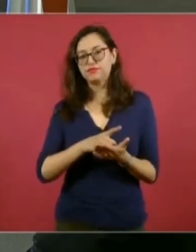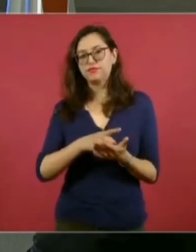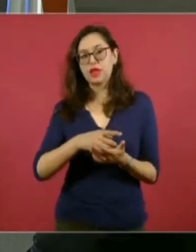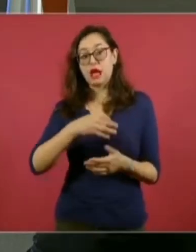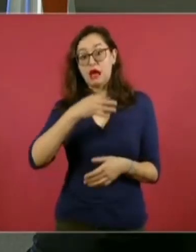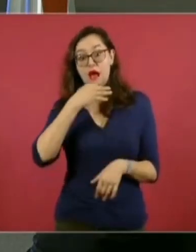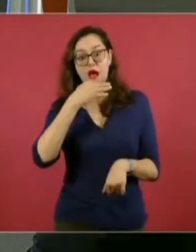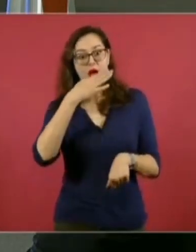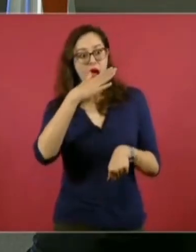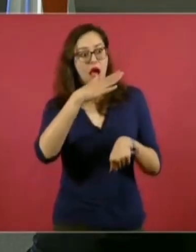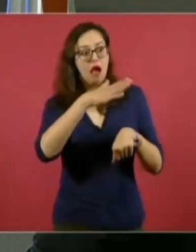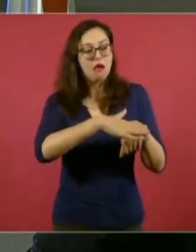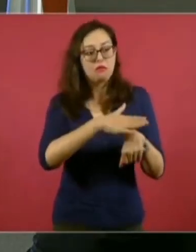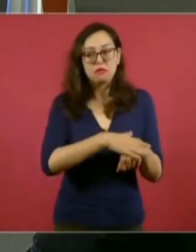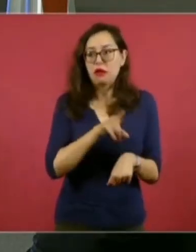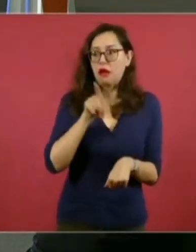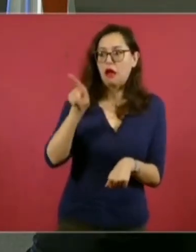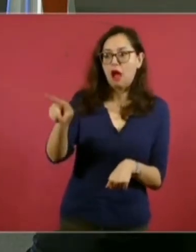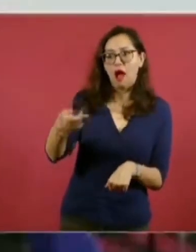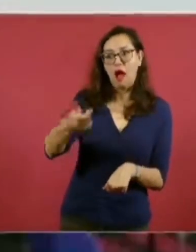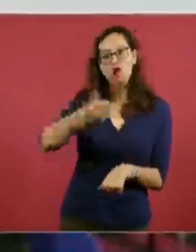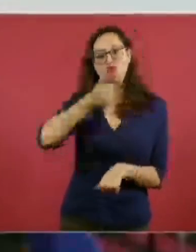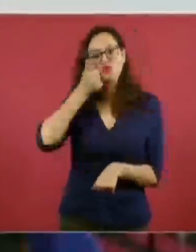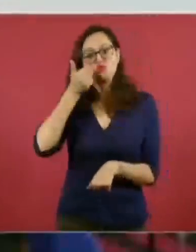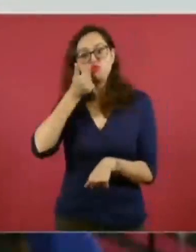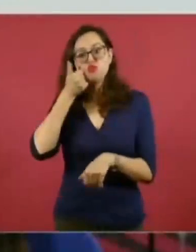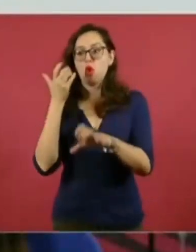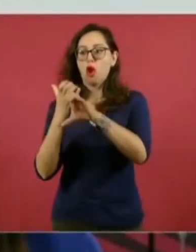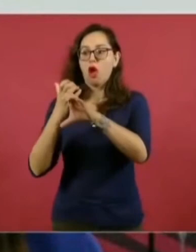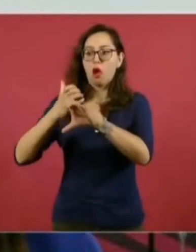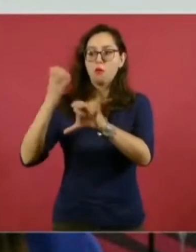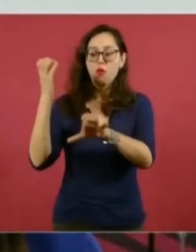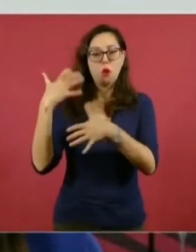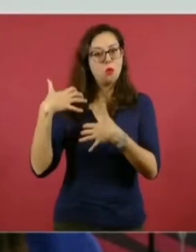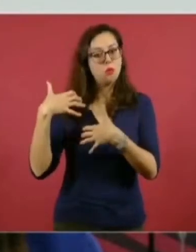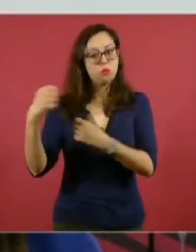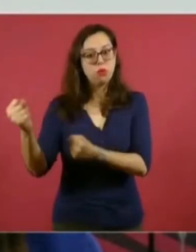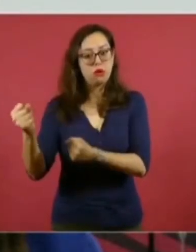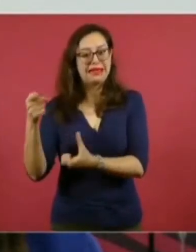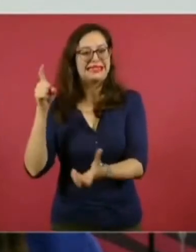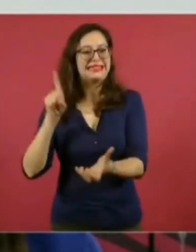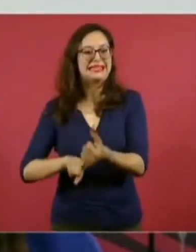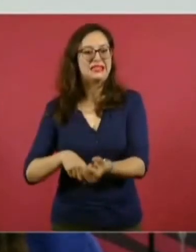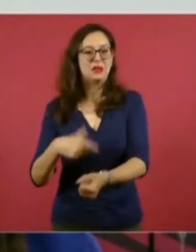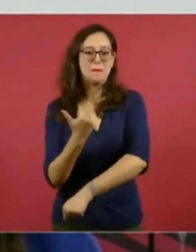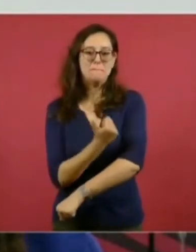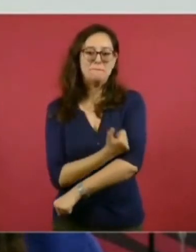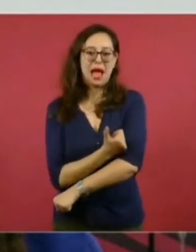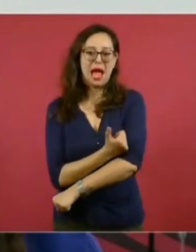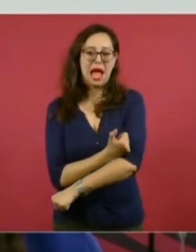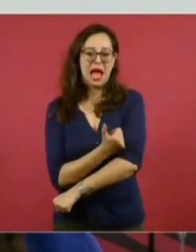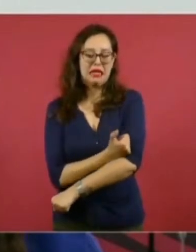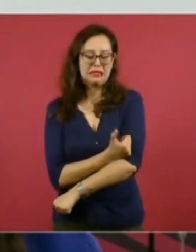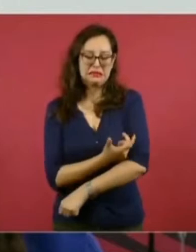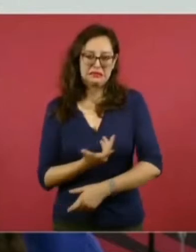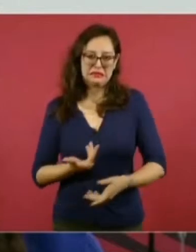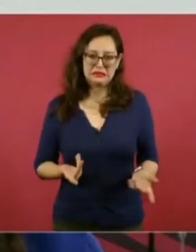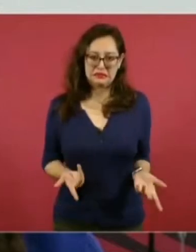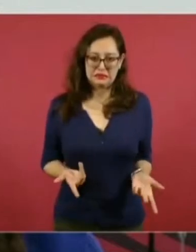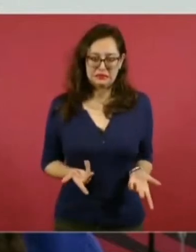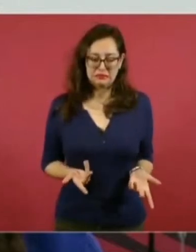Por cuestiones éticas y si está de por medio un asunto tan delicado, tan